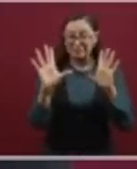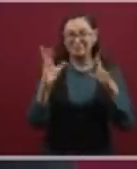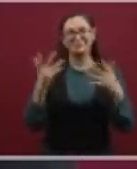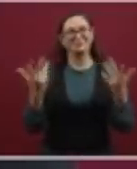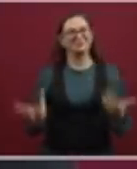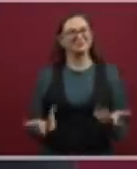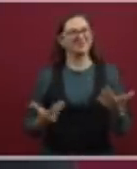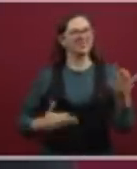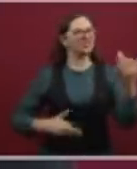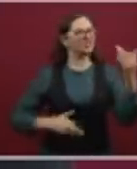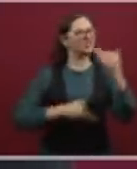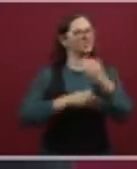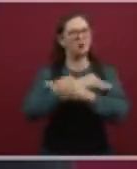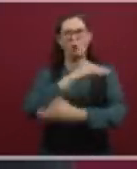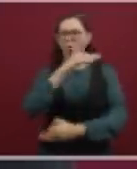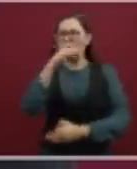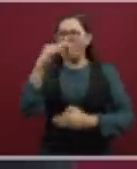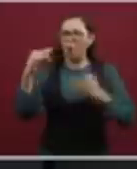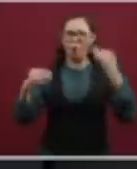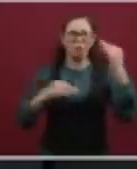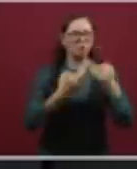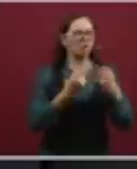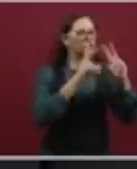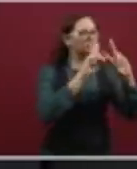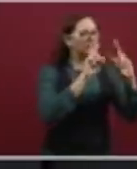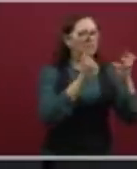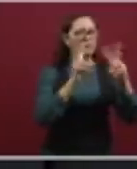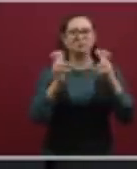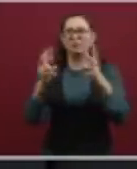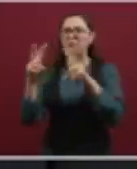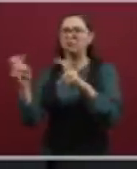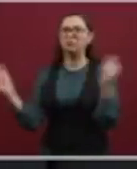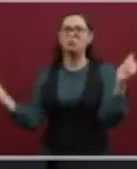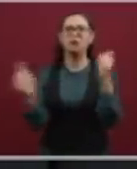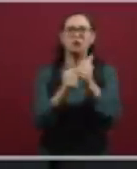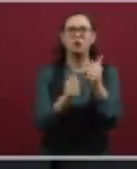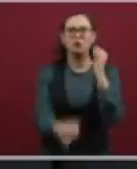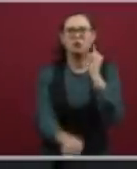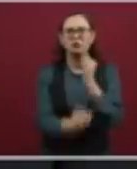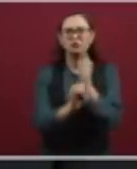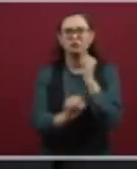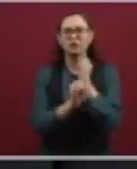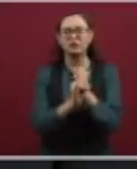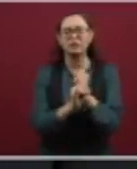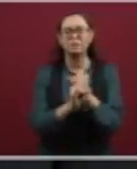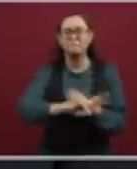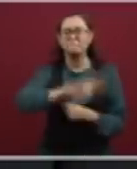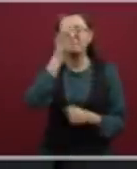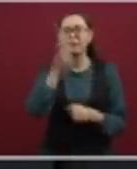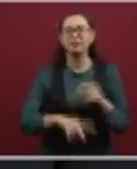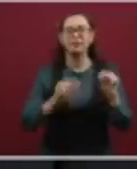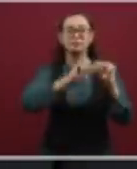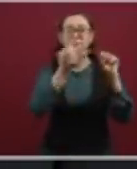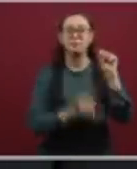todos los terrenos, teniendo internet en todos los pueblos. Lo vamos a